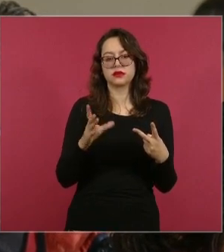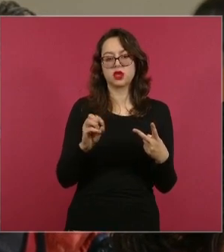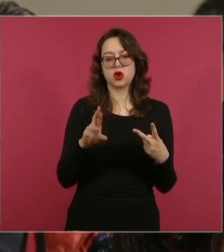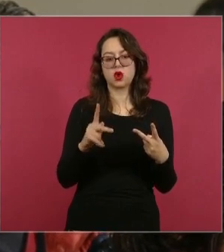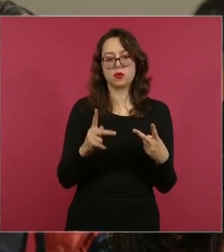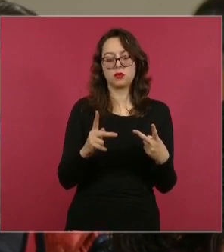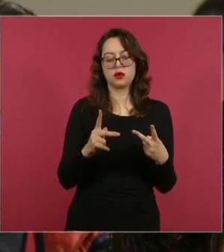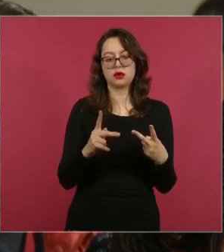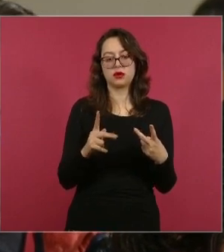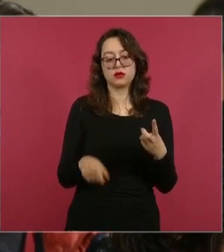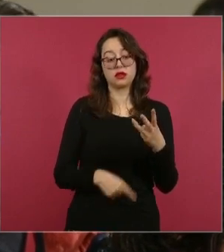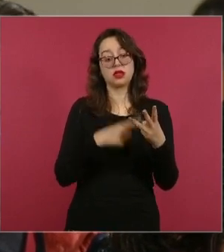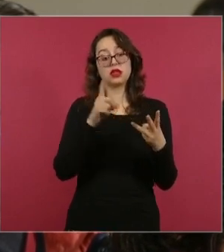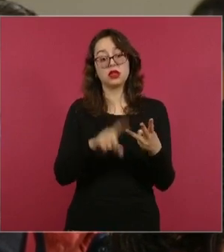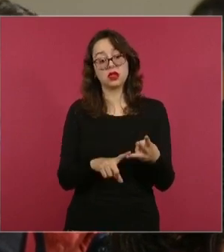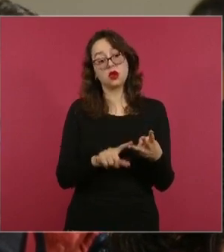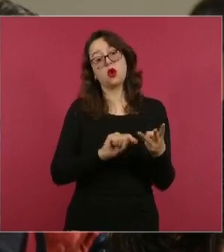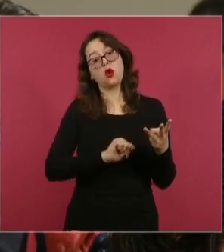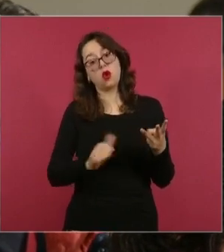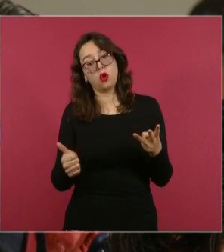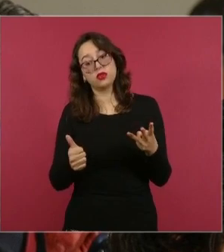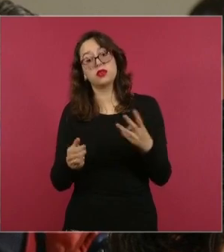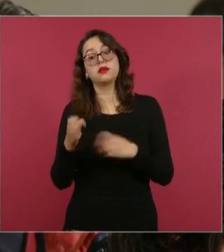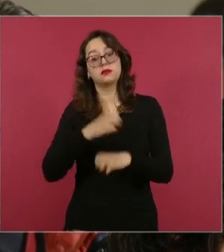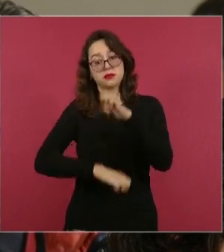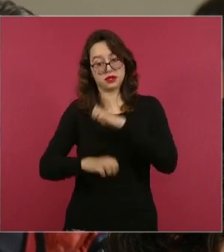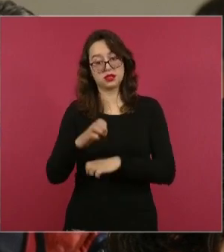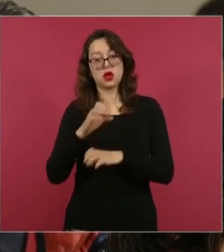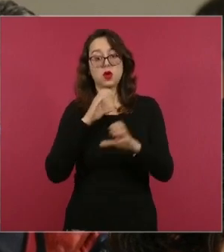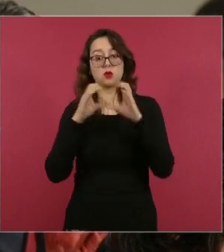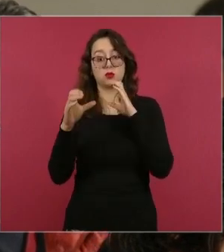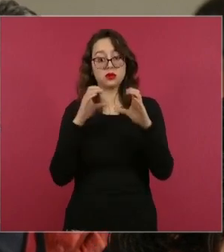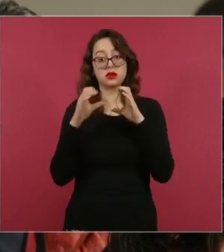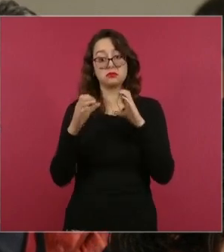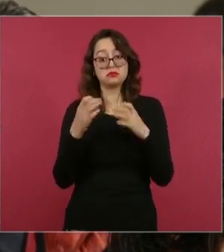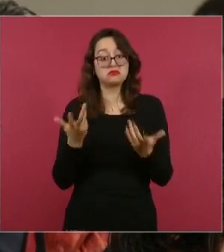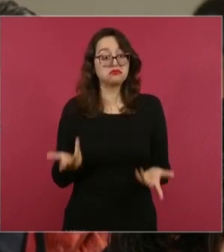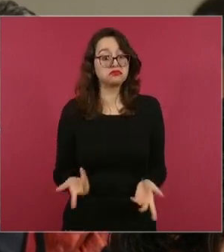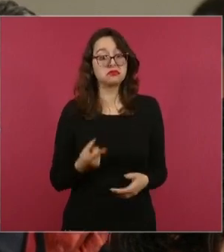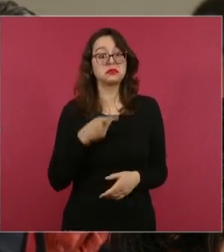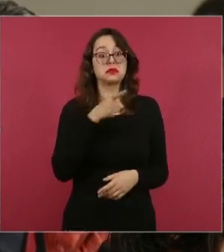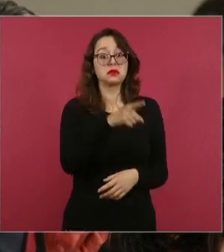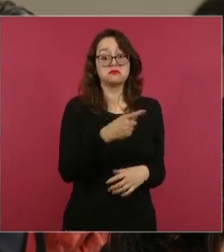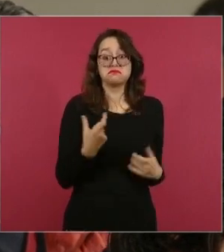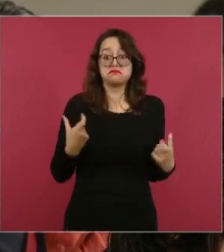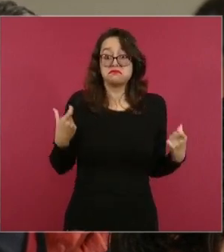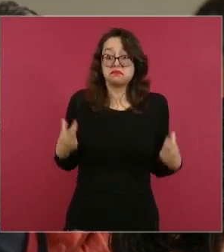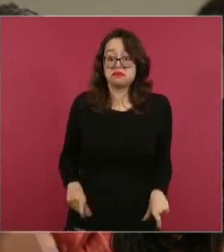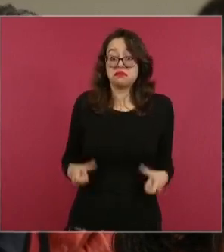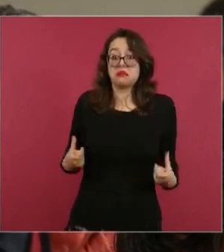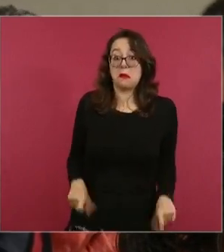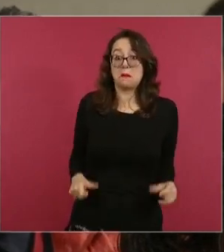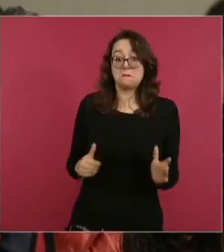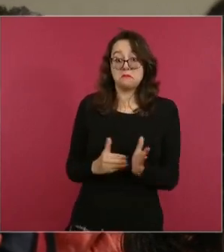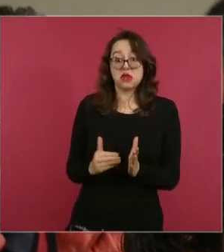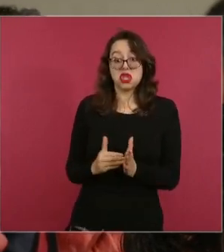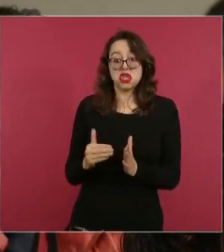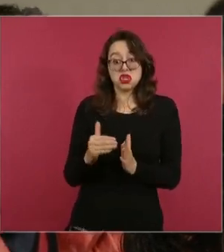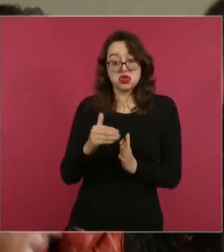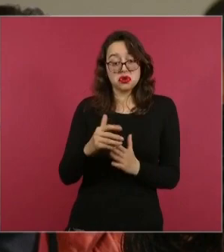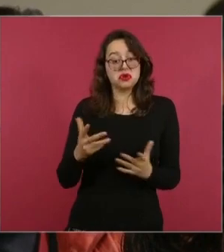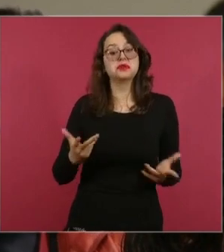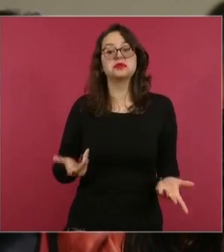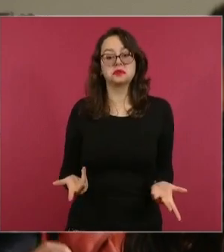ancla Comunicaciones y pues esa sería pues la explicación Por qué este señor este